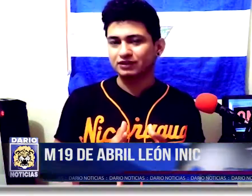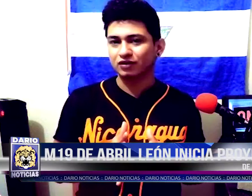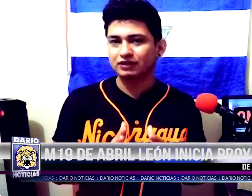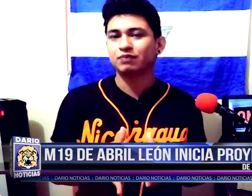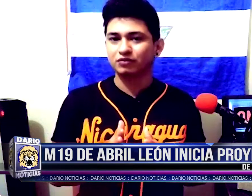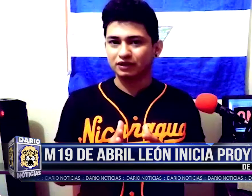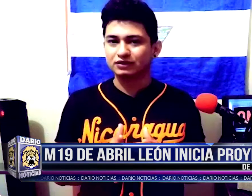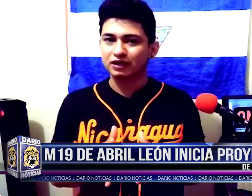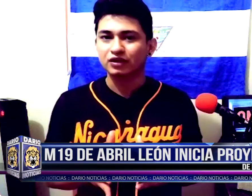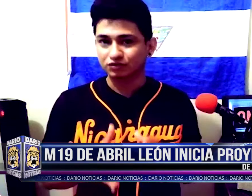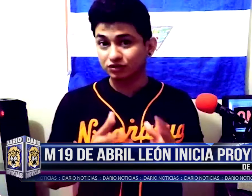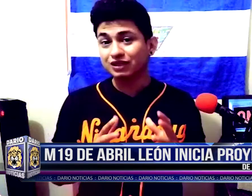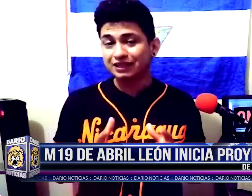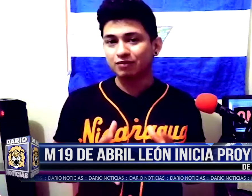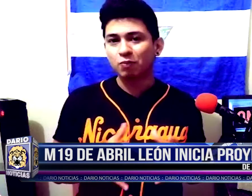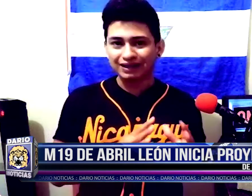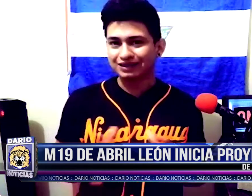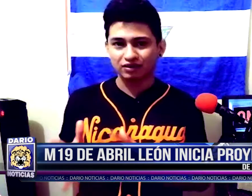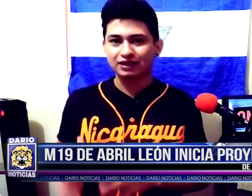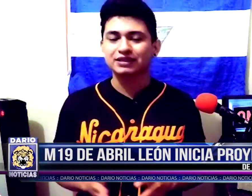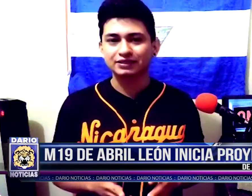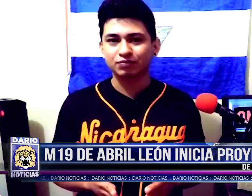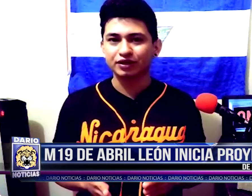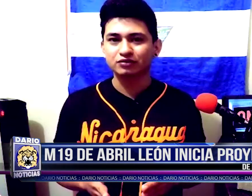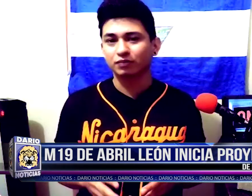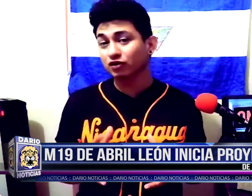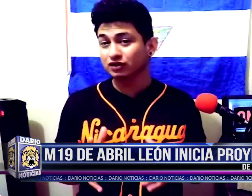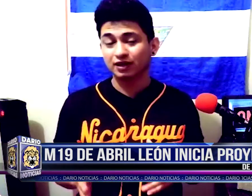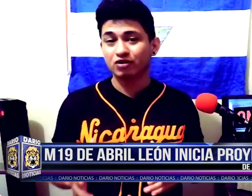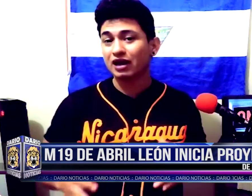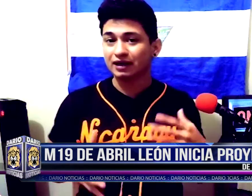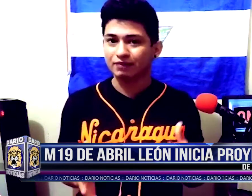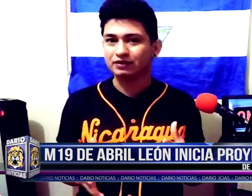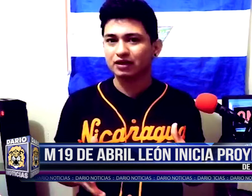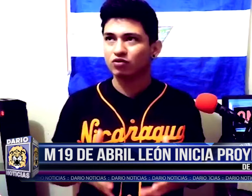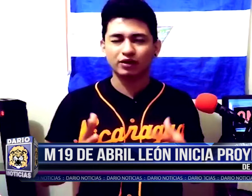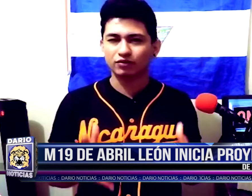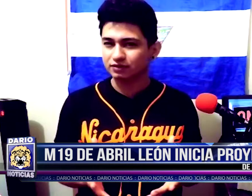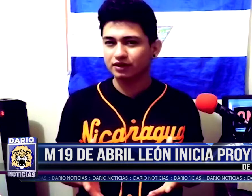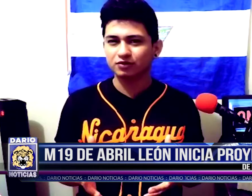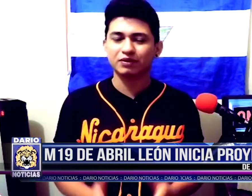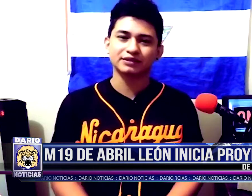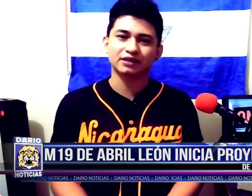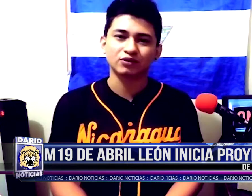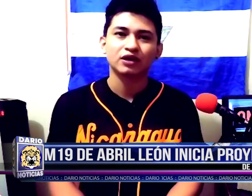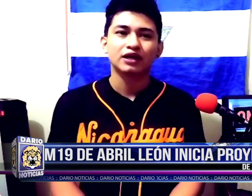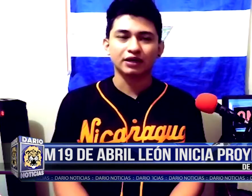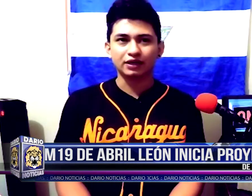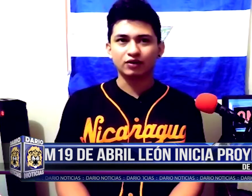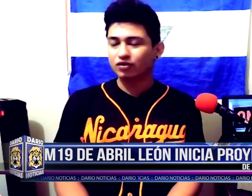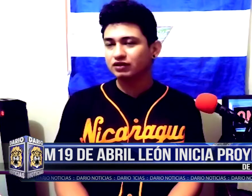cuando comenzaron estas protestas, nosotros ya teníamos planteado realizar este proyecto, pero no teníamos la herramienta o el conocimiento para